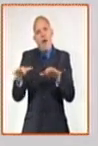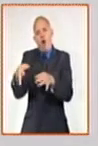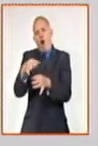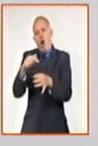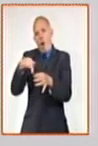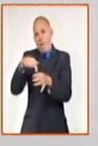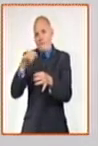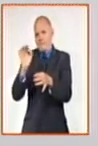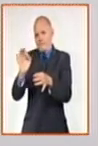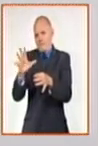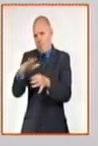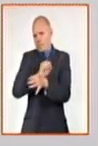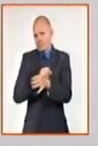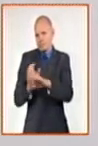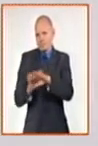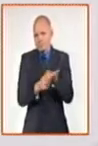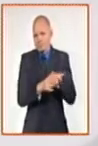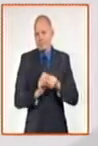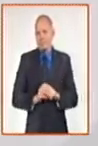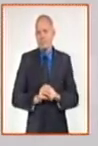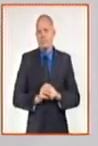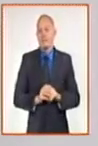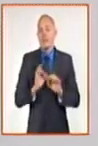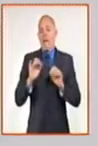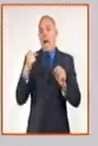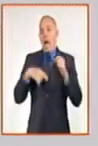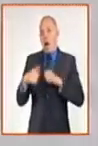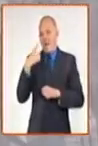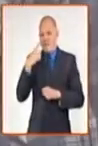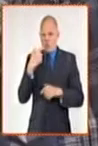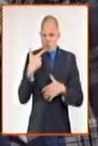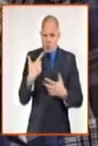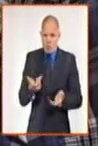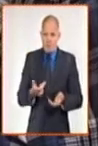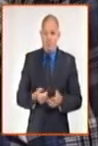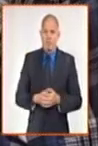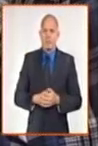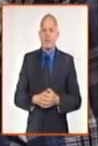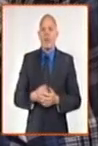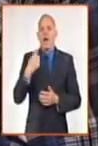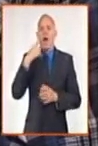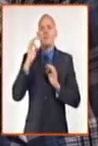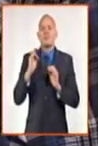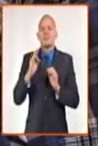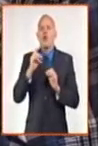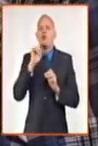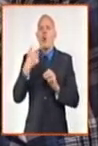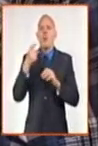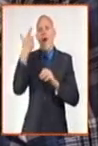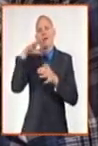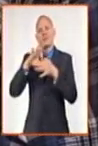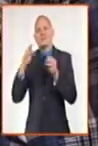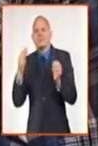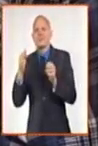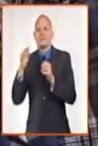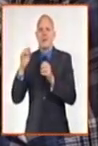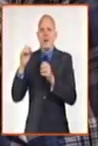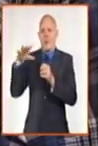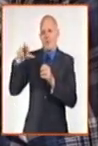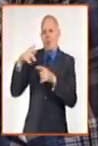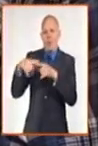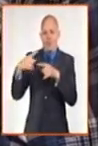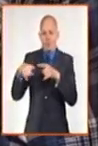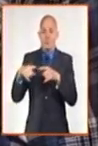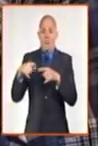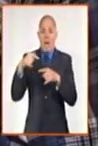el municipio especial de la Isla de la Juventud. Vamos a hablar de esa recuperación de la transmisión, sobre todo en el occidente del país. La Guitera, por